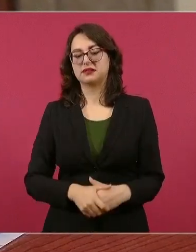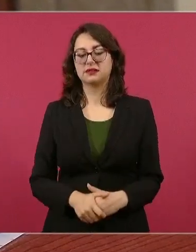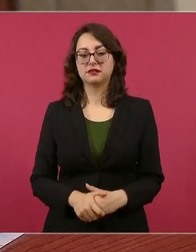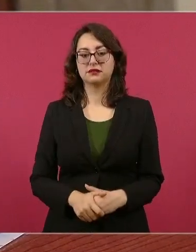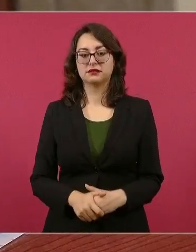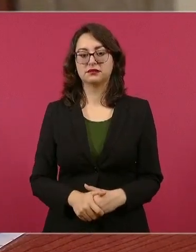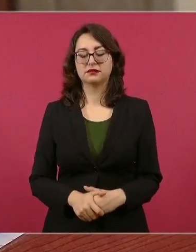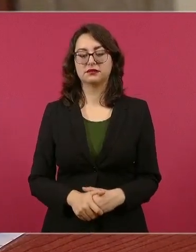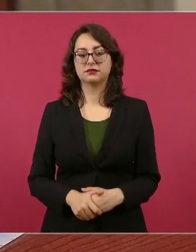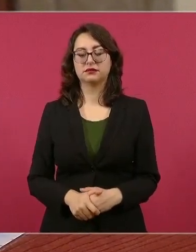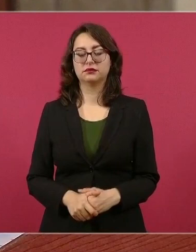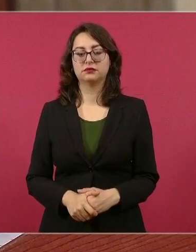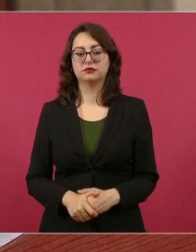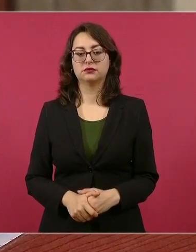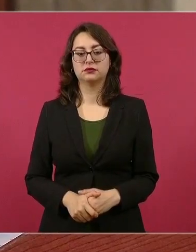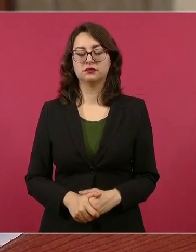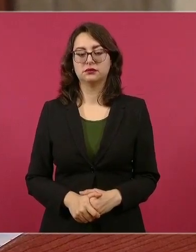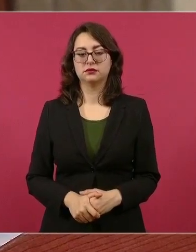Pierde el grupo